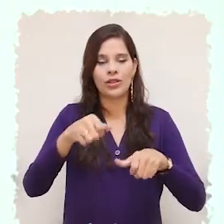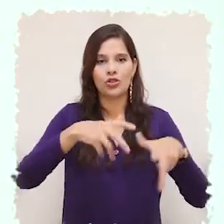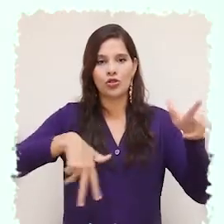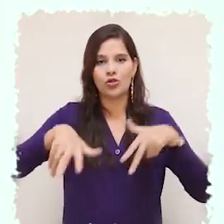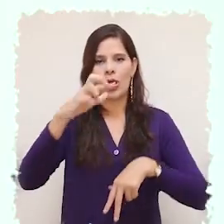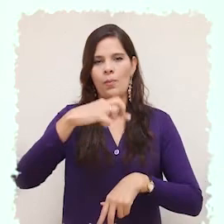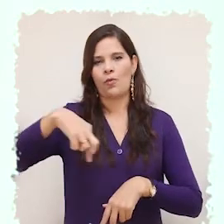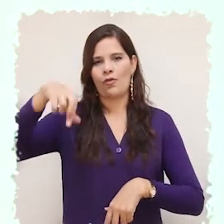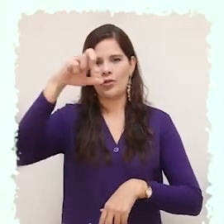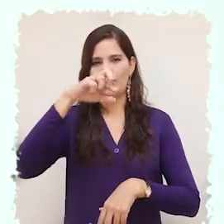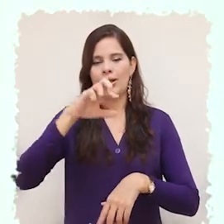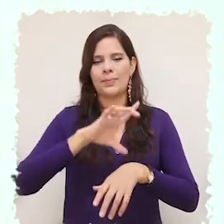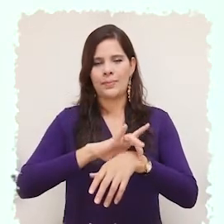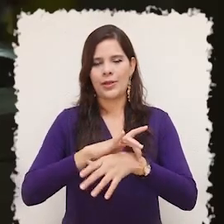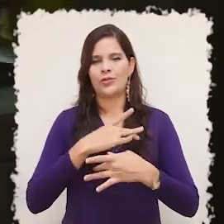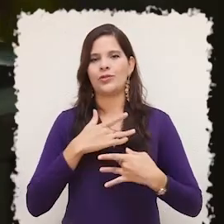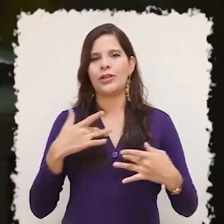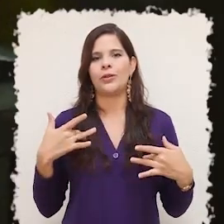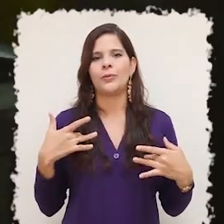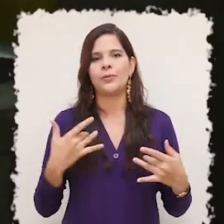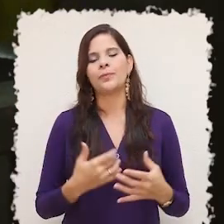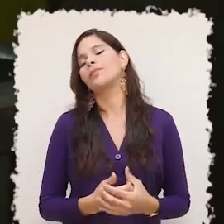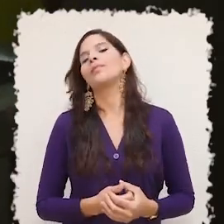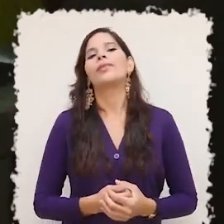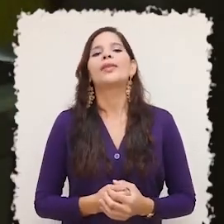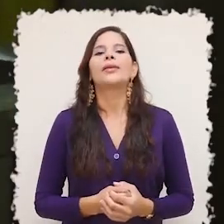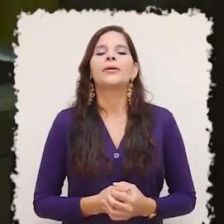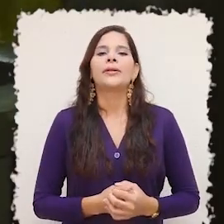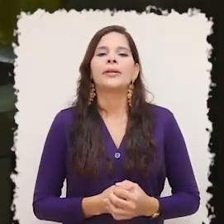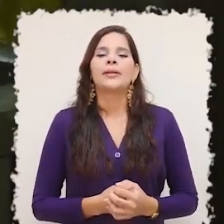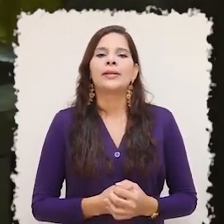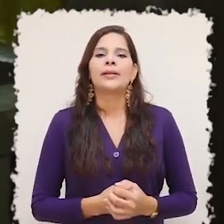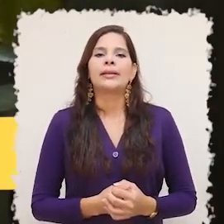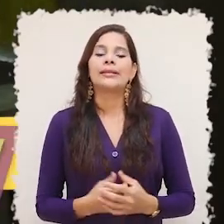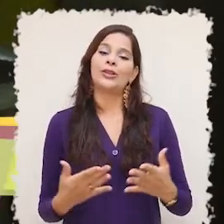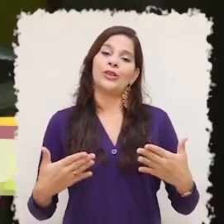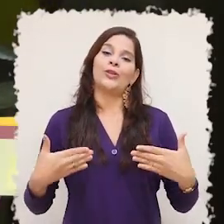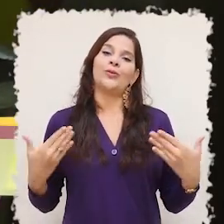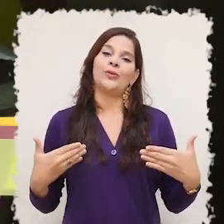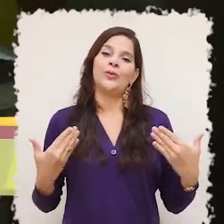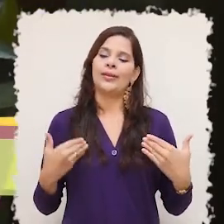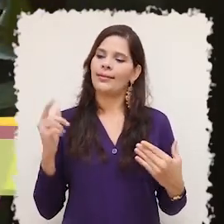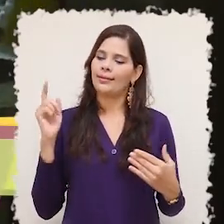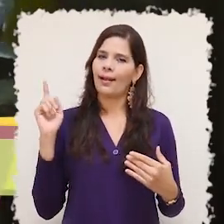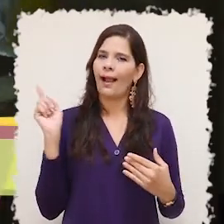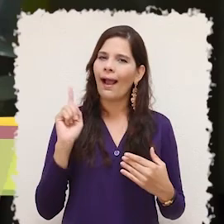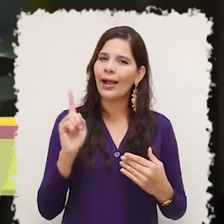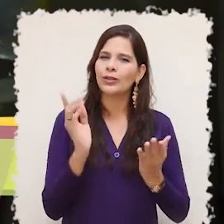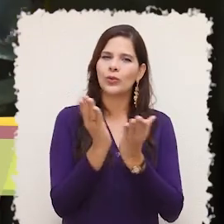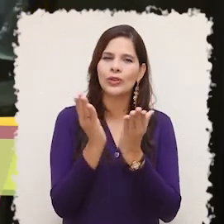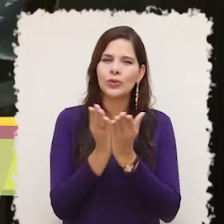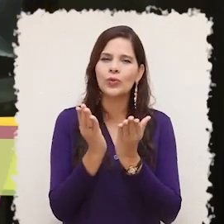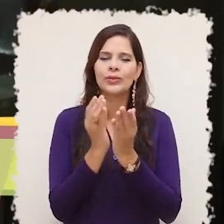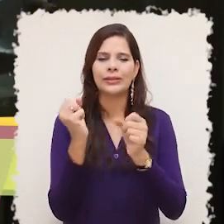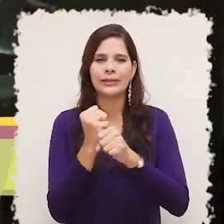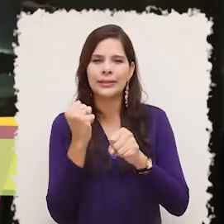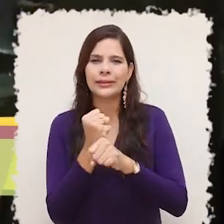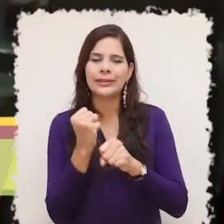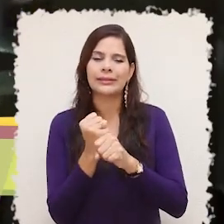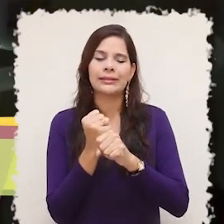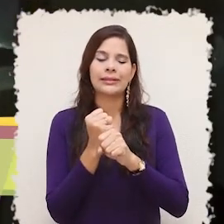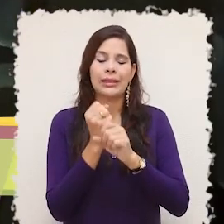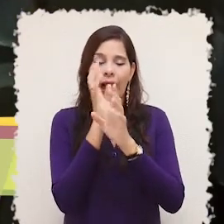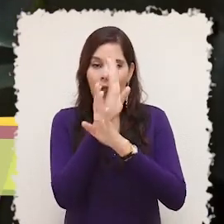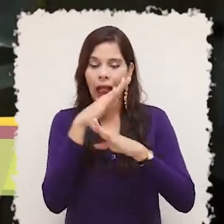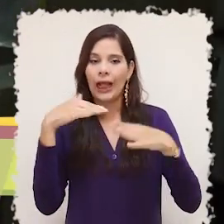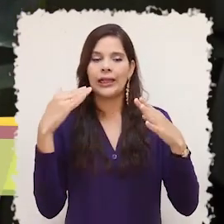sociedad en el área de la salud. Indescriptible lo que se siente, pues han sido varios años de estudio, de trabajo, de logros, de